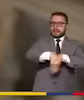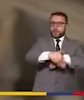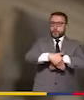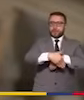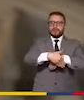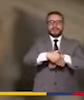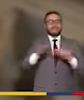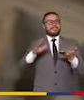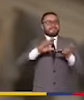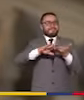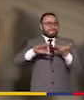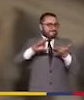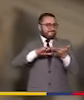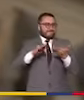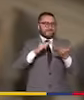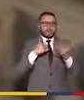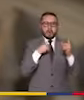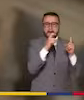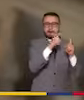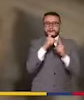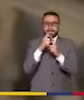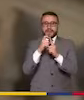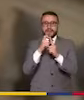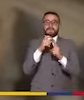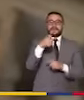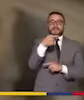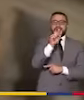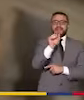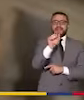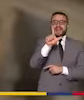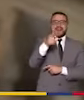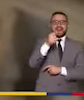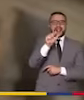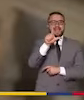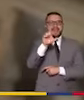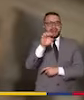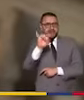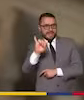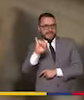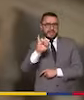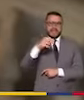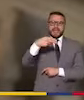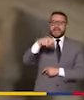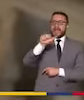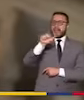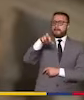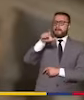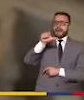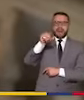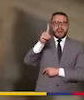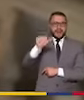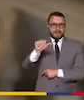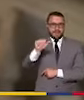disculpen mi pronunciamiento, Galgalei, Haplada